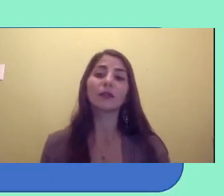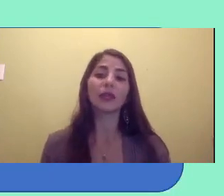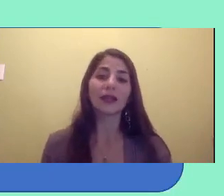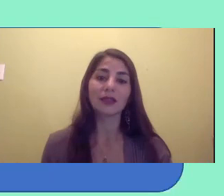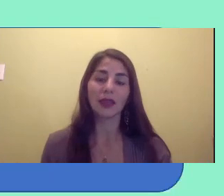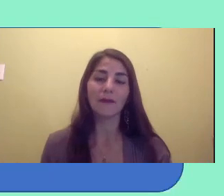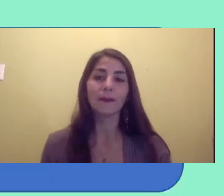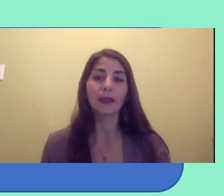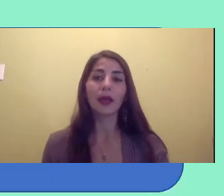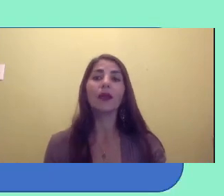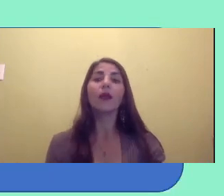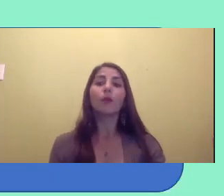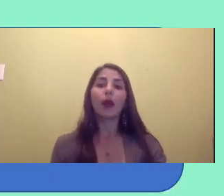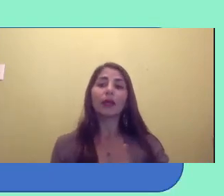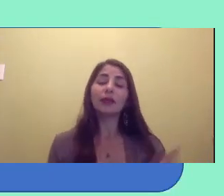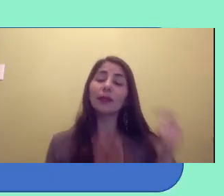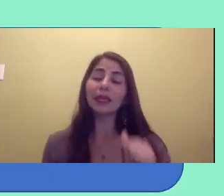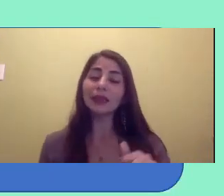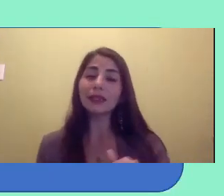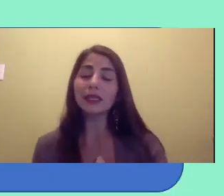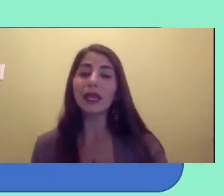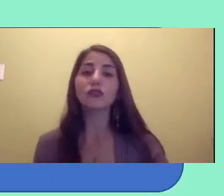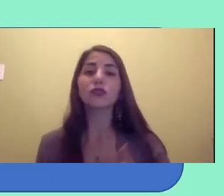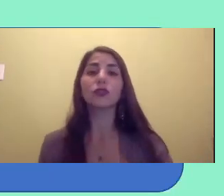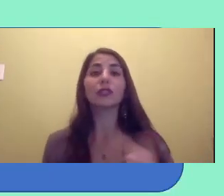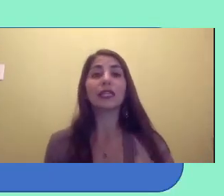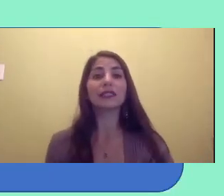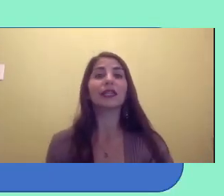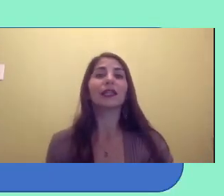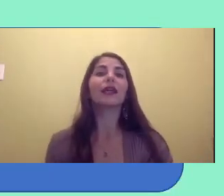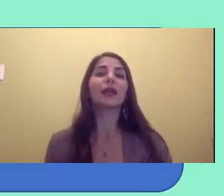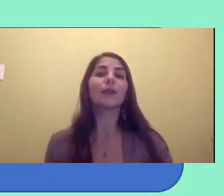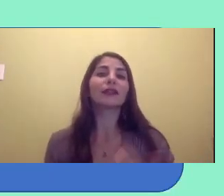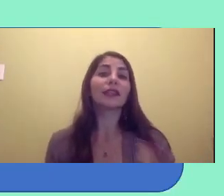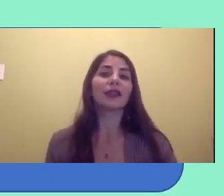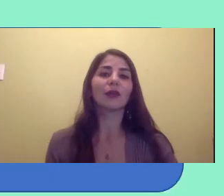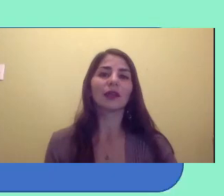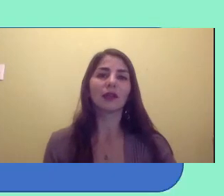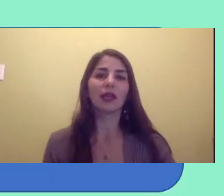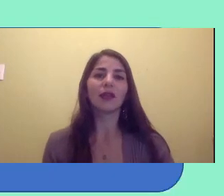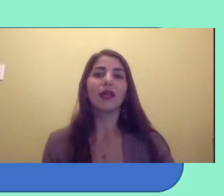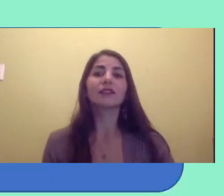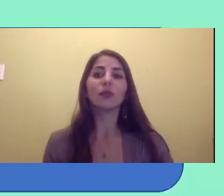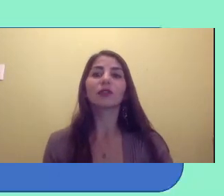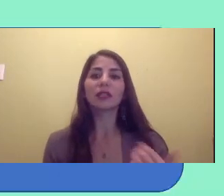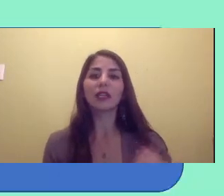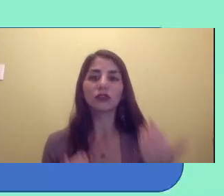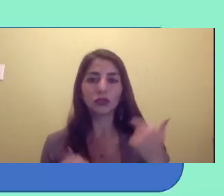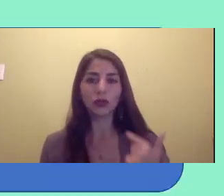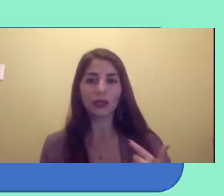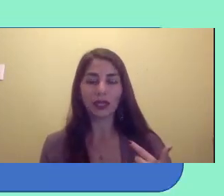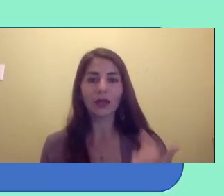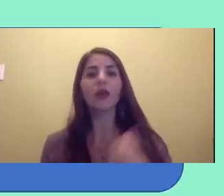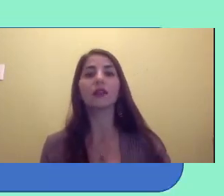a una determinada seña, ¿ya? Independiente si ellos o no utilizan parte del lenguaje oral. Es importante